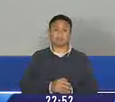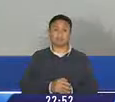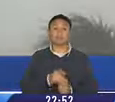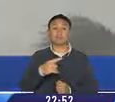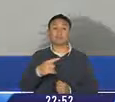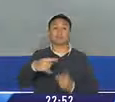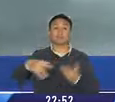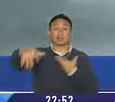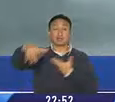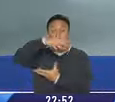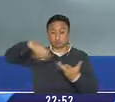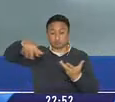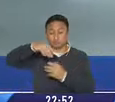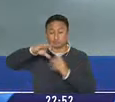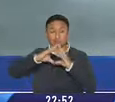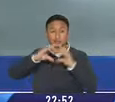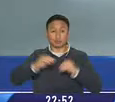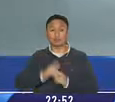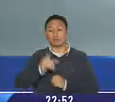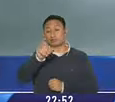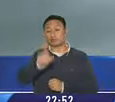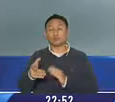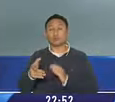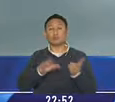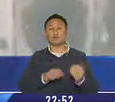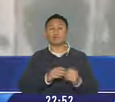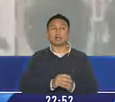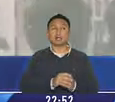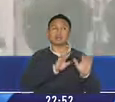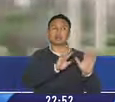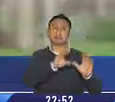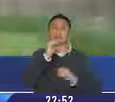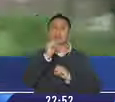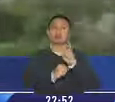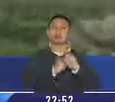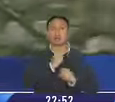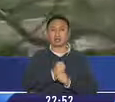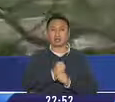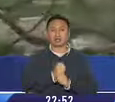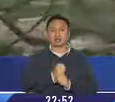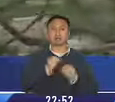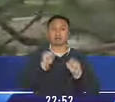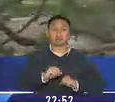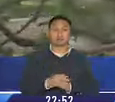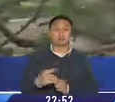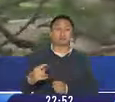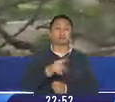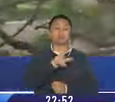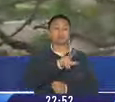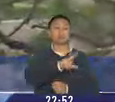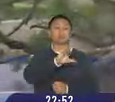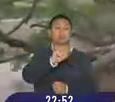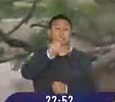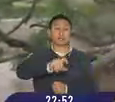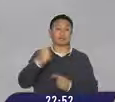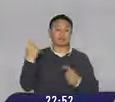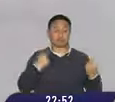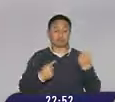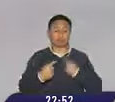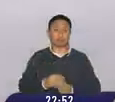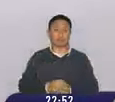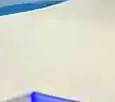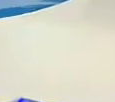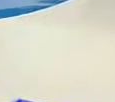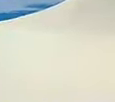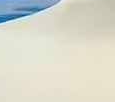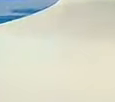Kanun ha dejado en Japón una persona fallecida de 90 años de edad. De igual manera, se reportan 30 personas heridas,